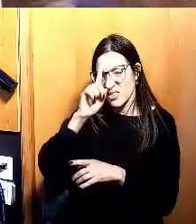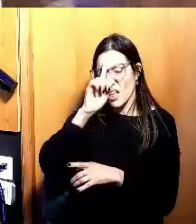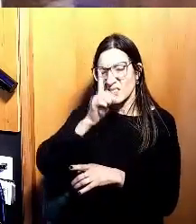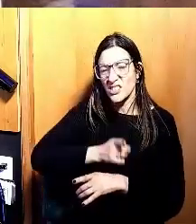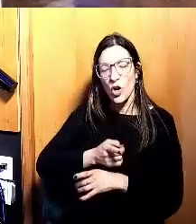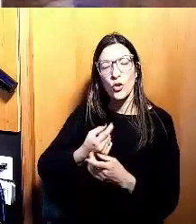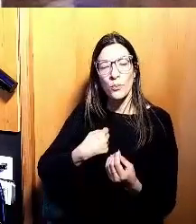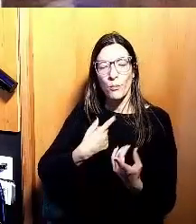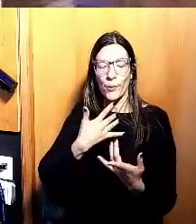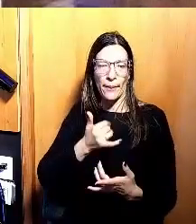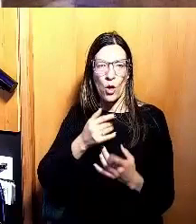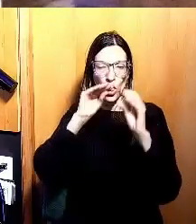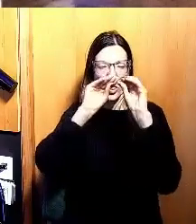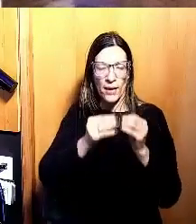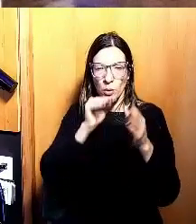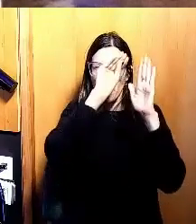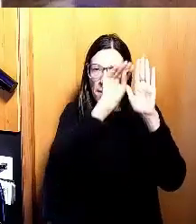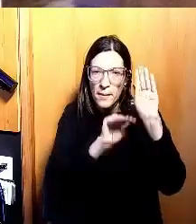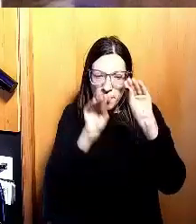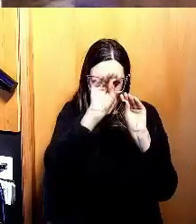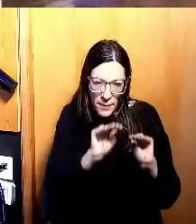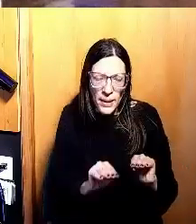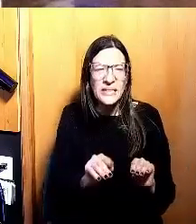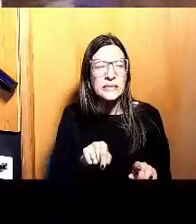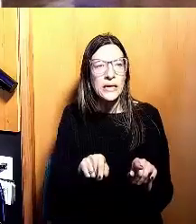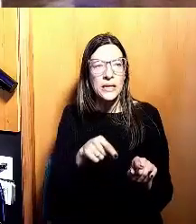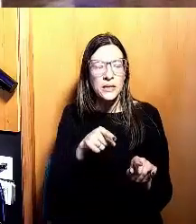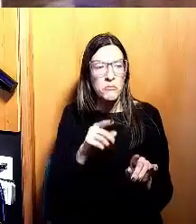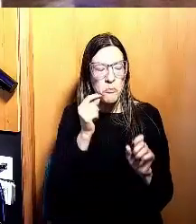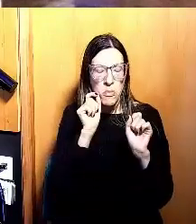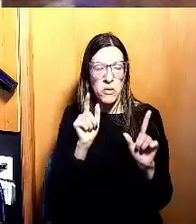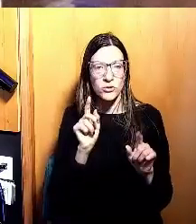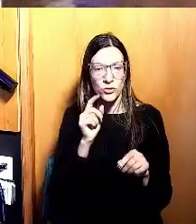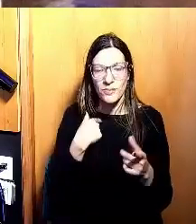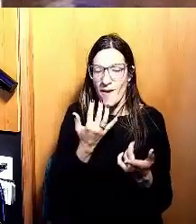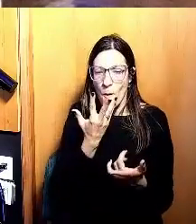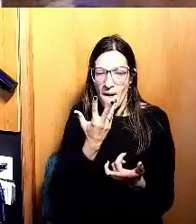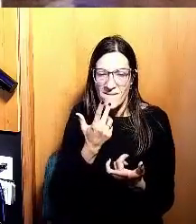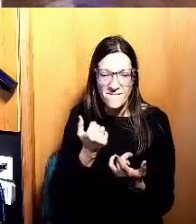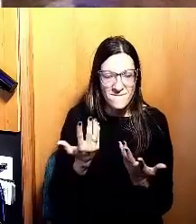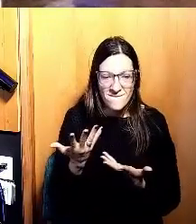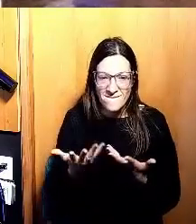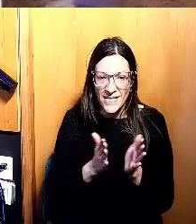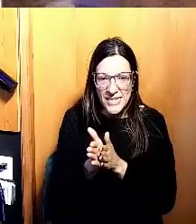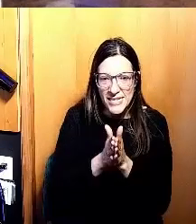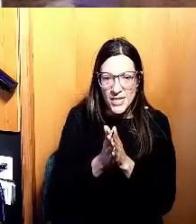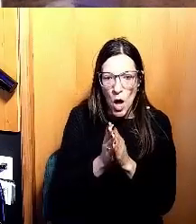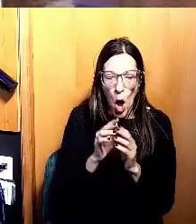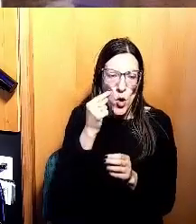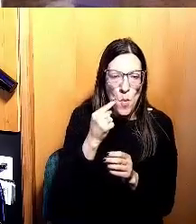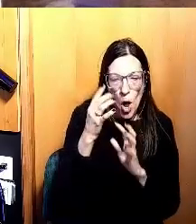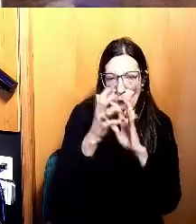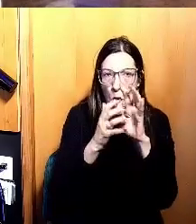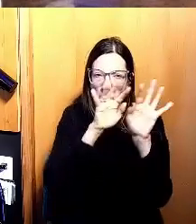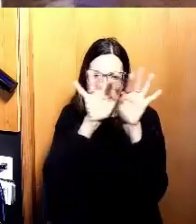en datos. El visualizador obviamente es súper atractivo, a cualquier nerd como uno le das un mapa con numeritos y colores y